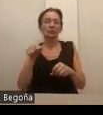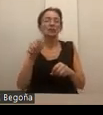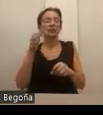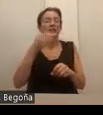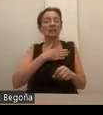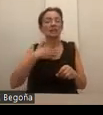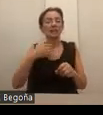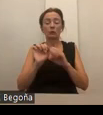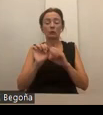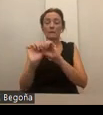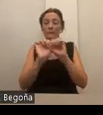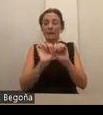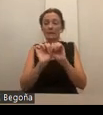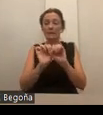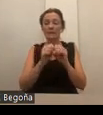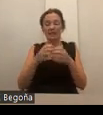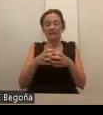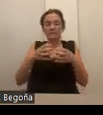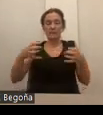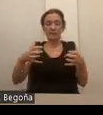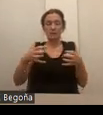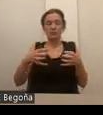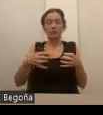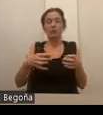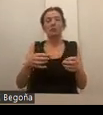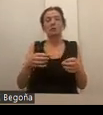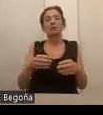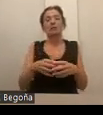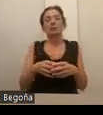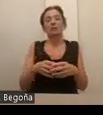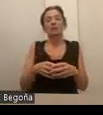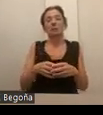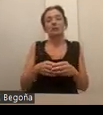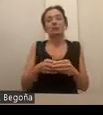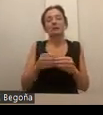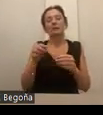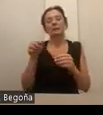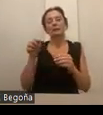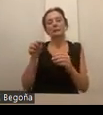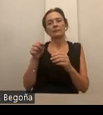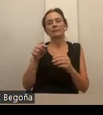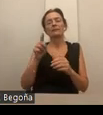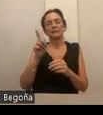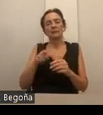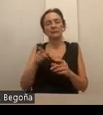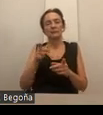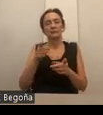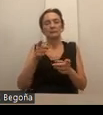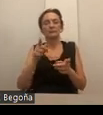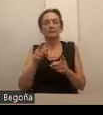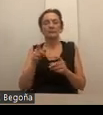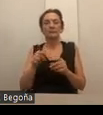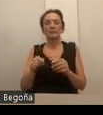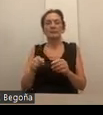es prevenir esa inflamación crónica de bajo grado y disminuir en cierta manera el riesgo cardiovascular, el Pro12